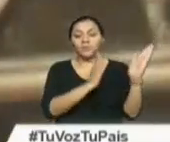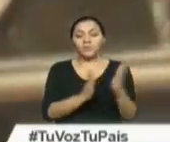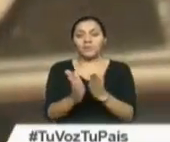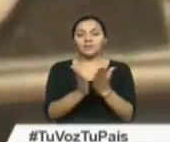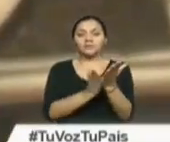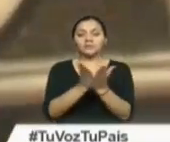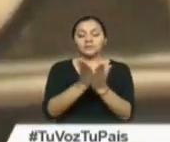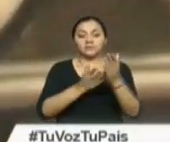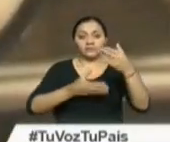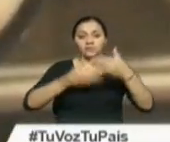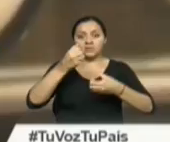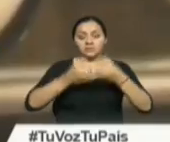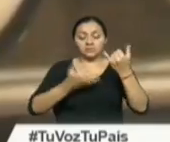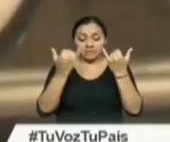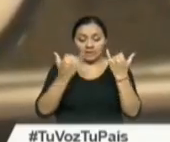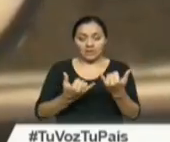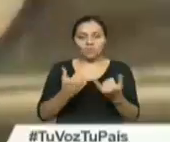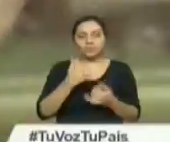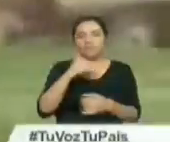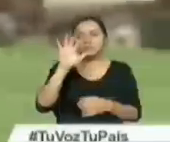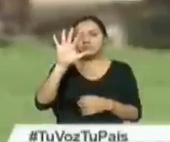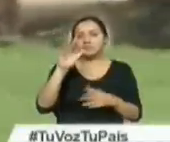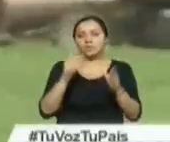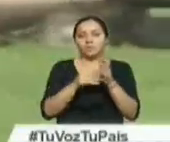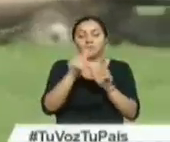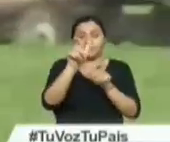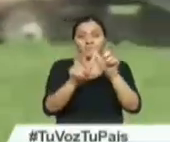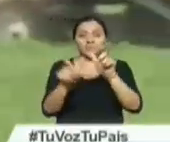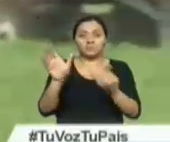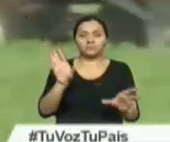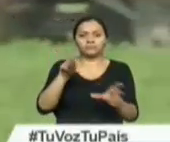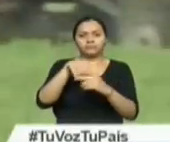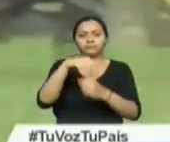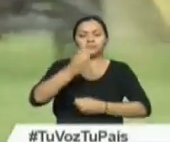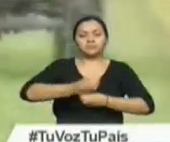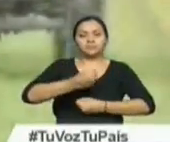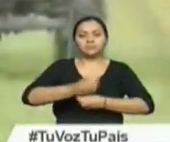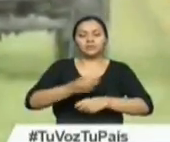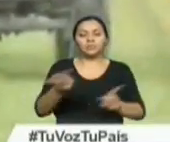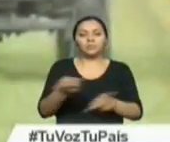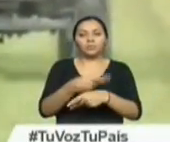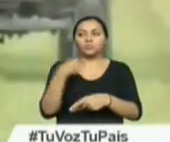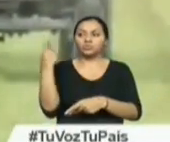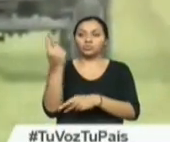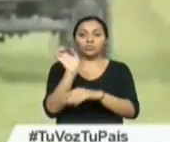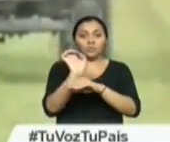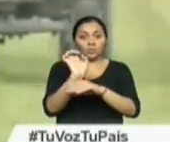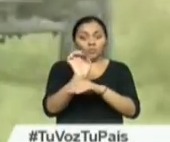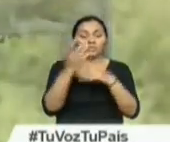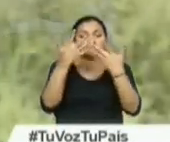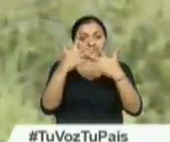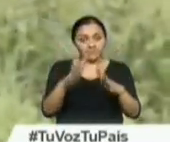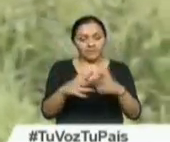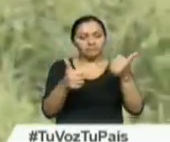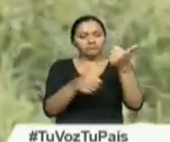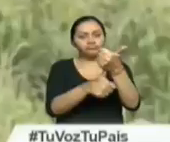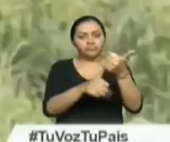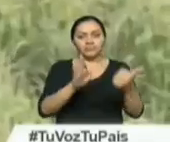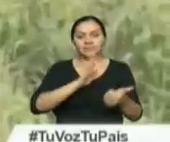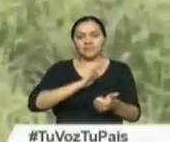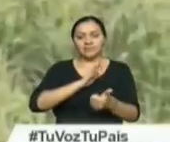leche actualmente favorece a 5.000 personas que se dedican a la producción en todo el país, a través de asistencia